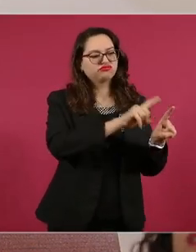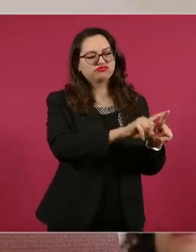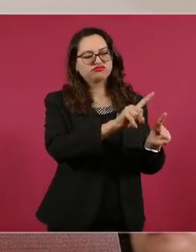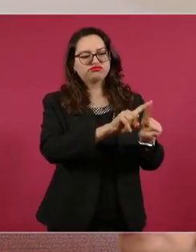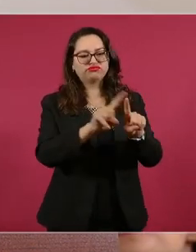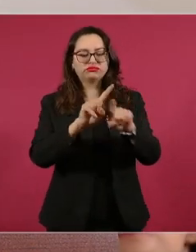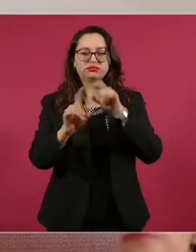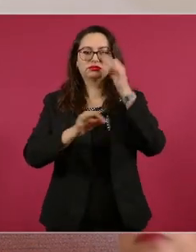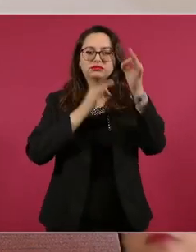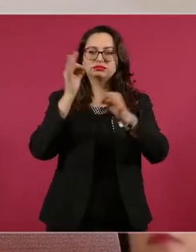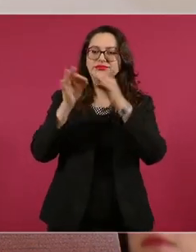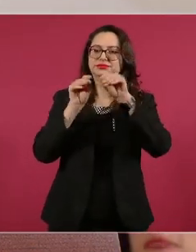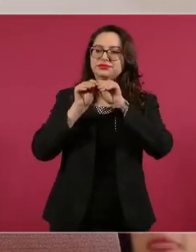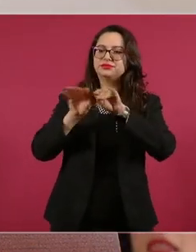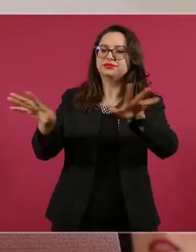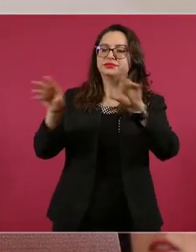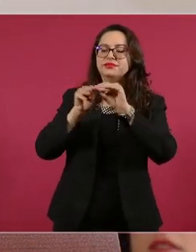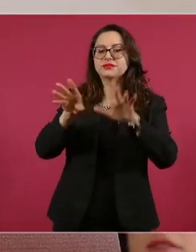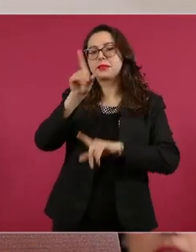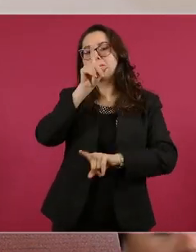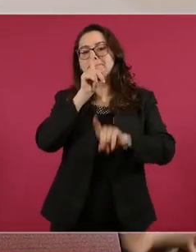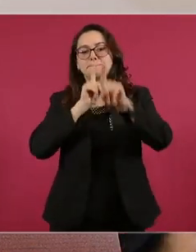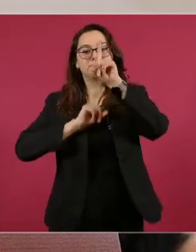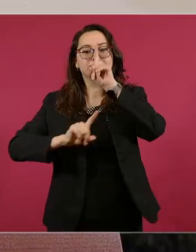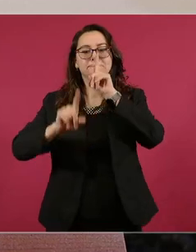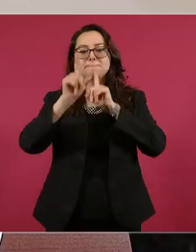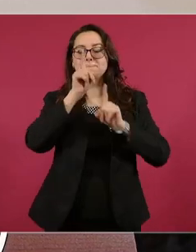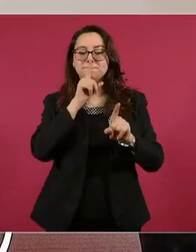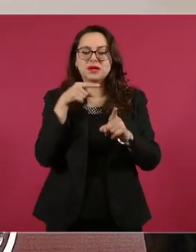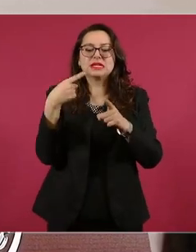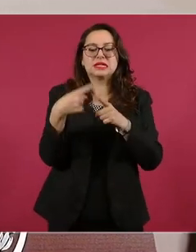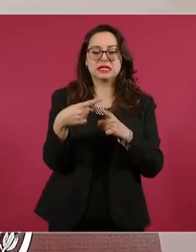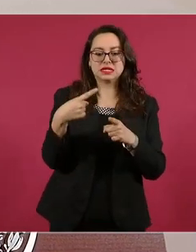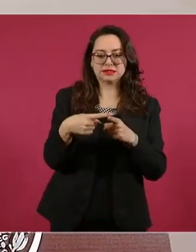semana. Y el día de hoy se celebra